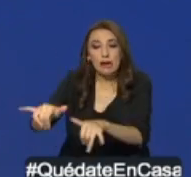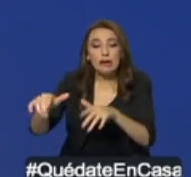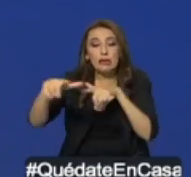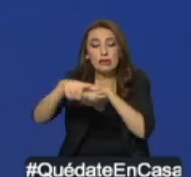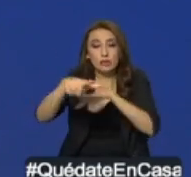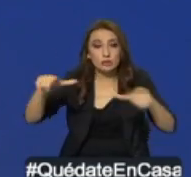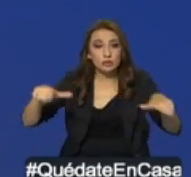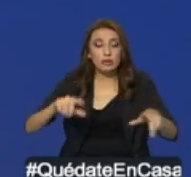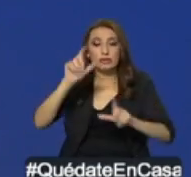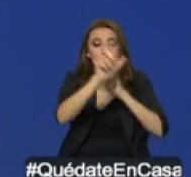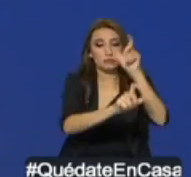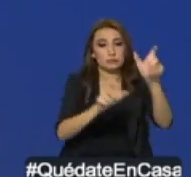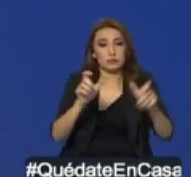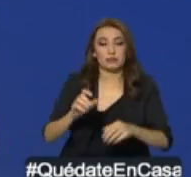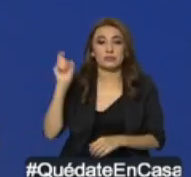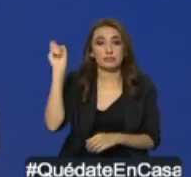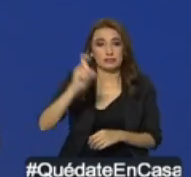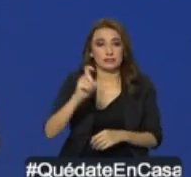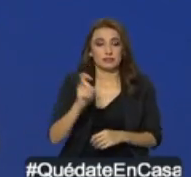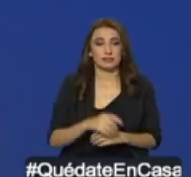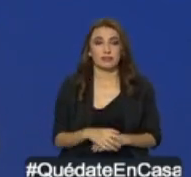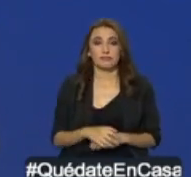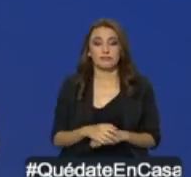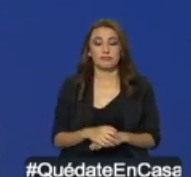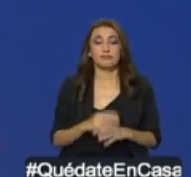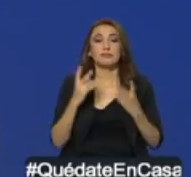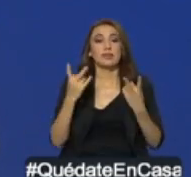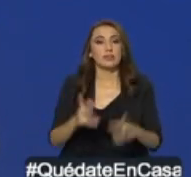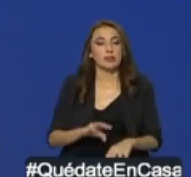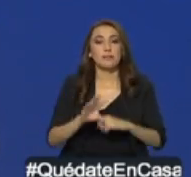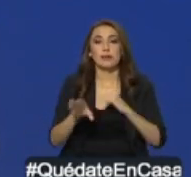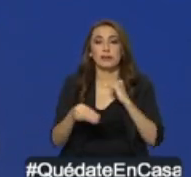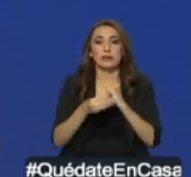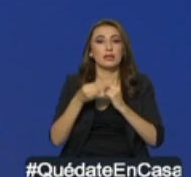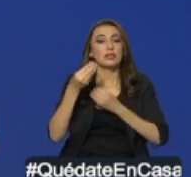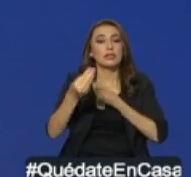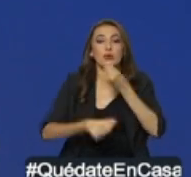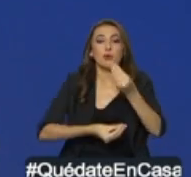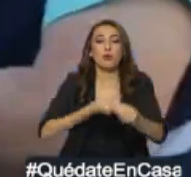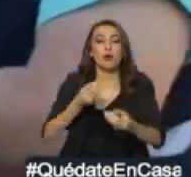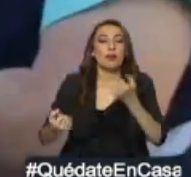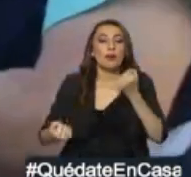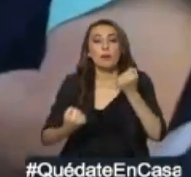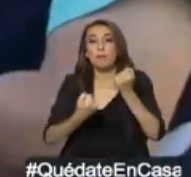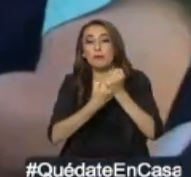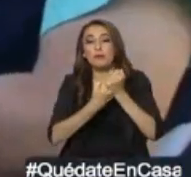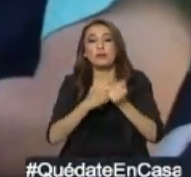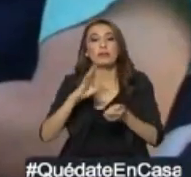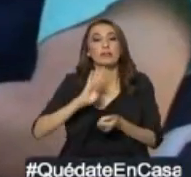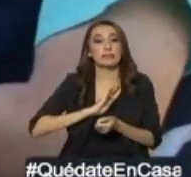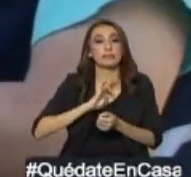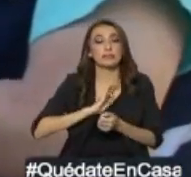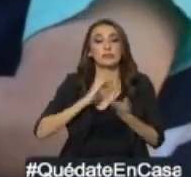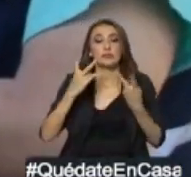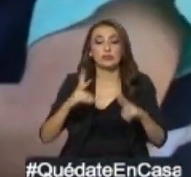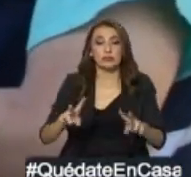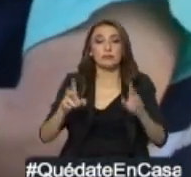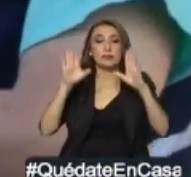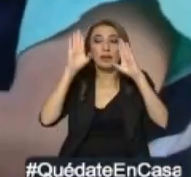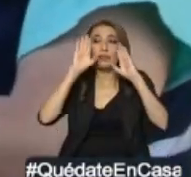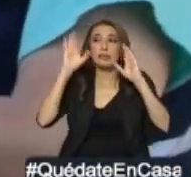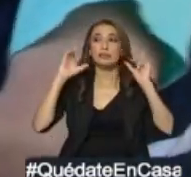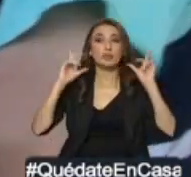necesidades lo requieran adicionalmente contamos con el respaldo de los técnicos de atención primaria de salud